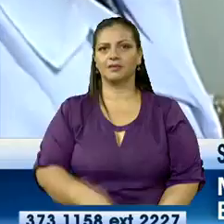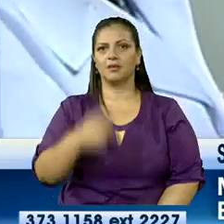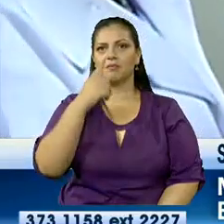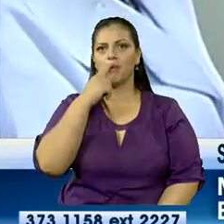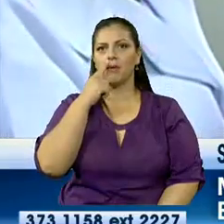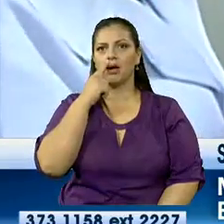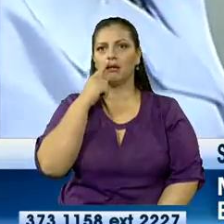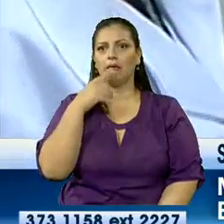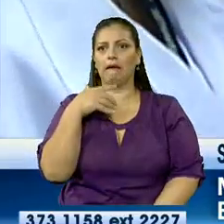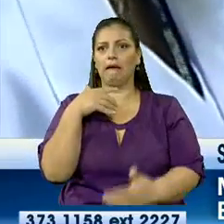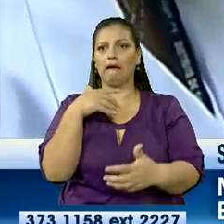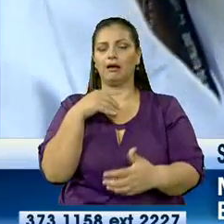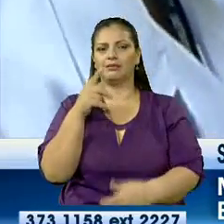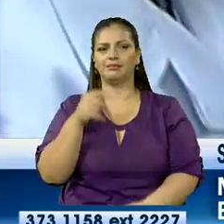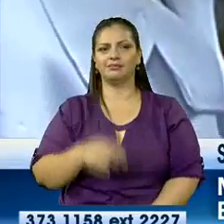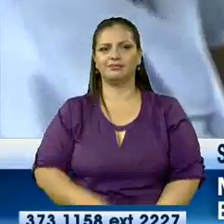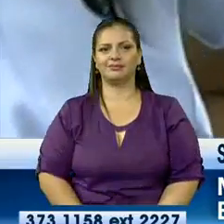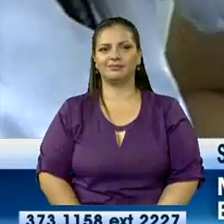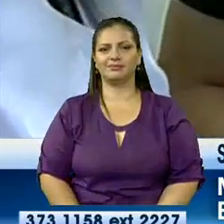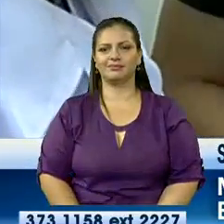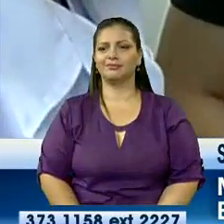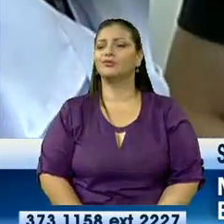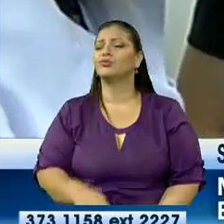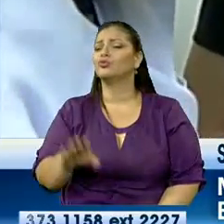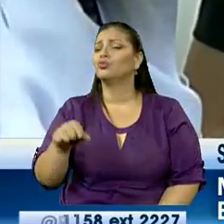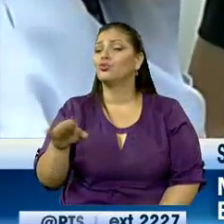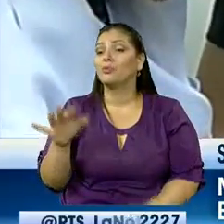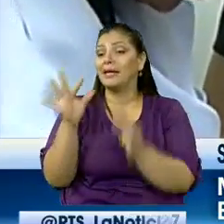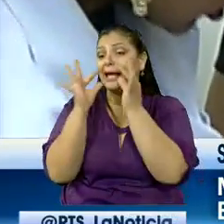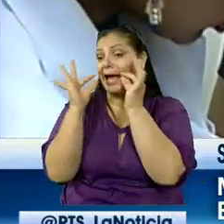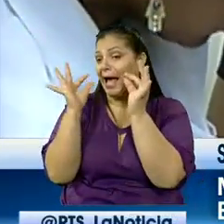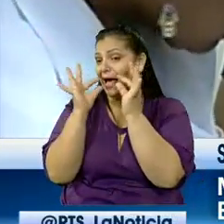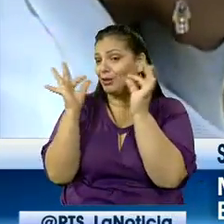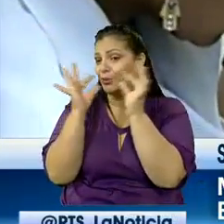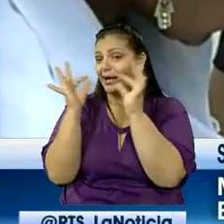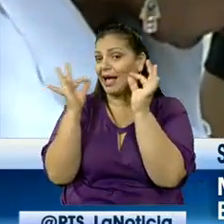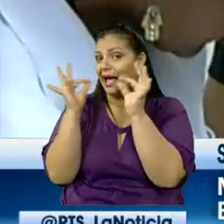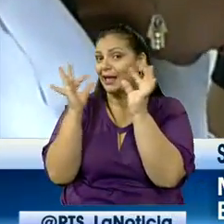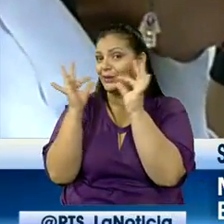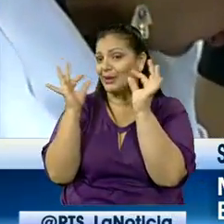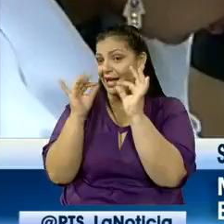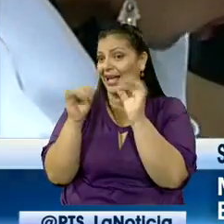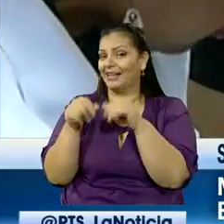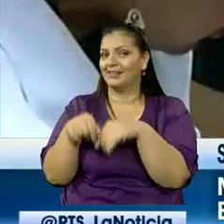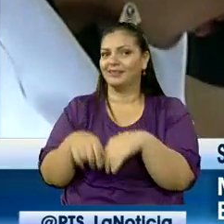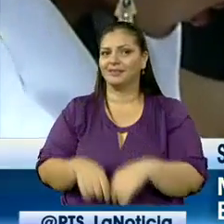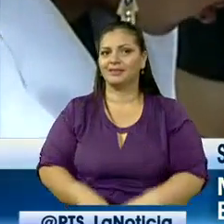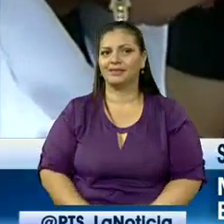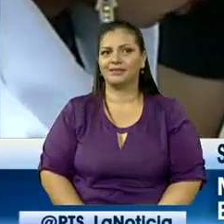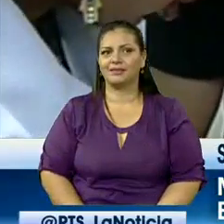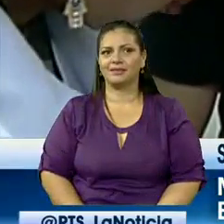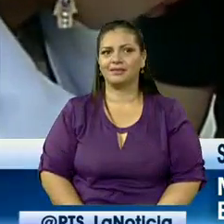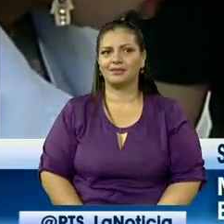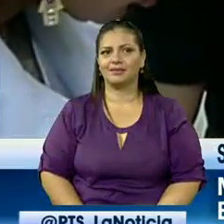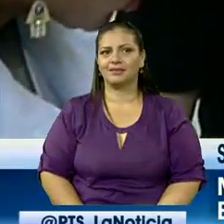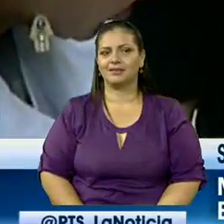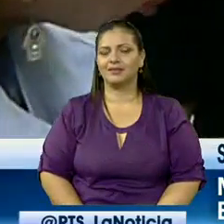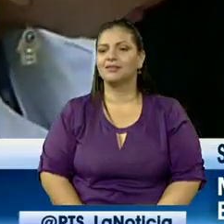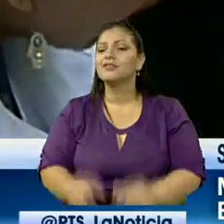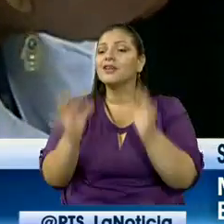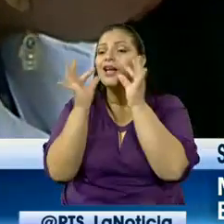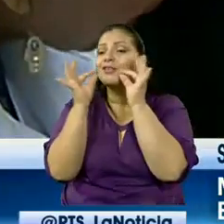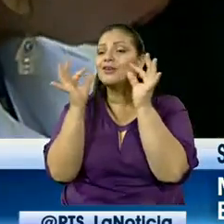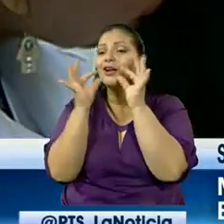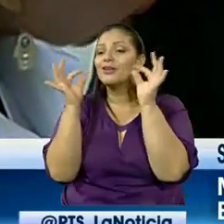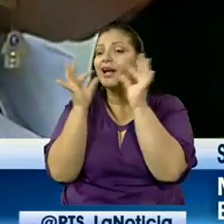que al niño. ¡Miau! ¡El gatito! ¡Un gatito! ¡Gatito, gatito! ¡Ya, ya, ya! ¡Miau, miau, miau! ¡El gato,